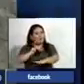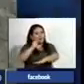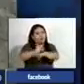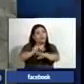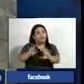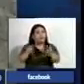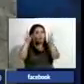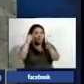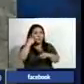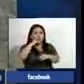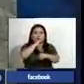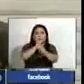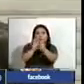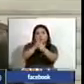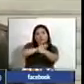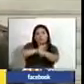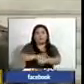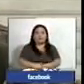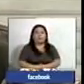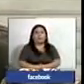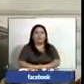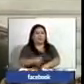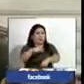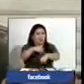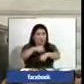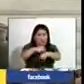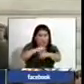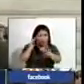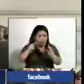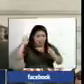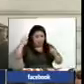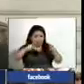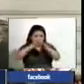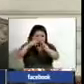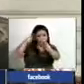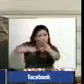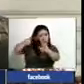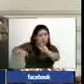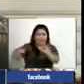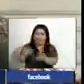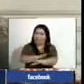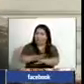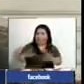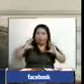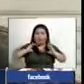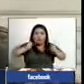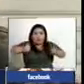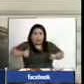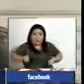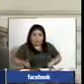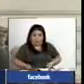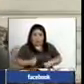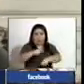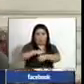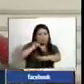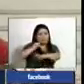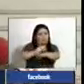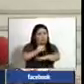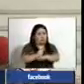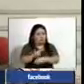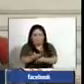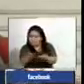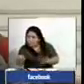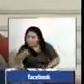pandemia del COVID-19. Toque de queda ni el Estado ha puesto. y cualquier información que se